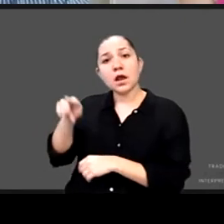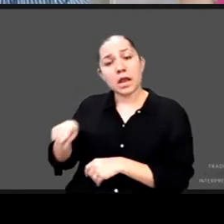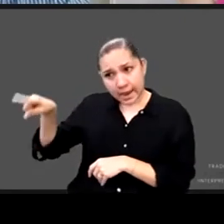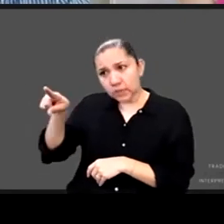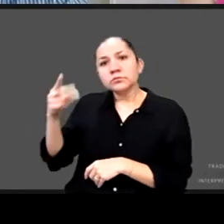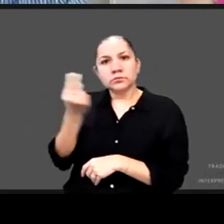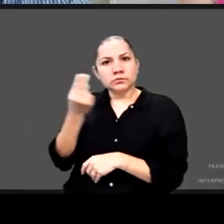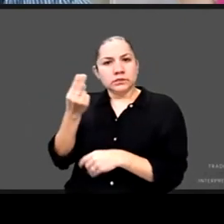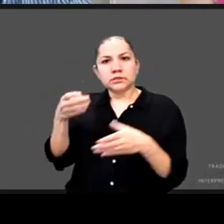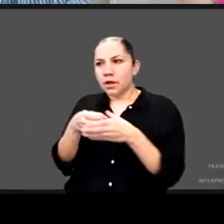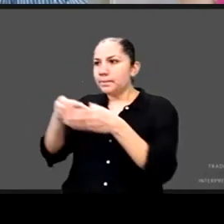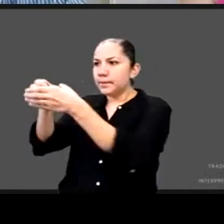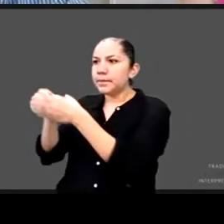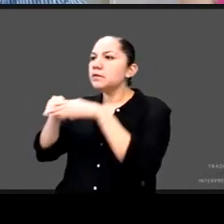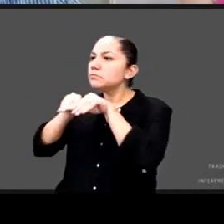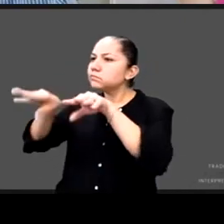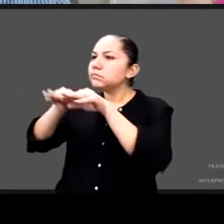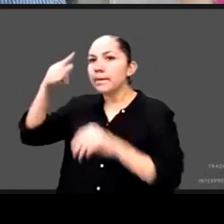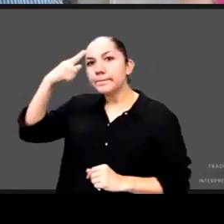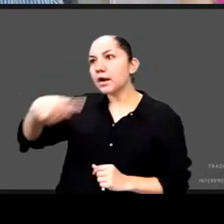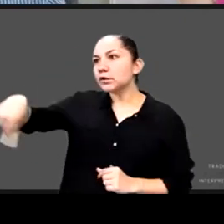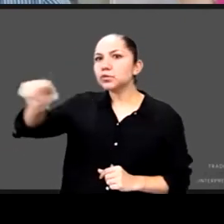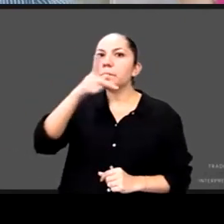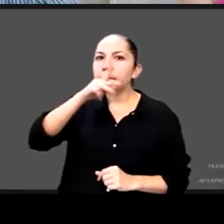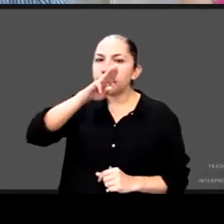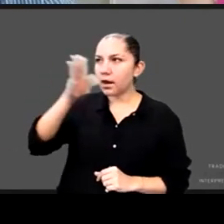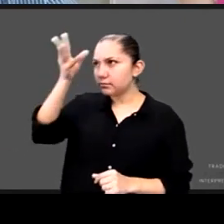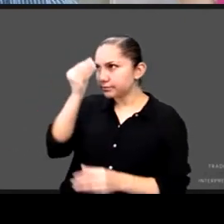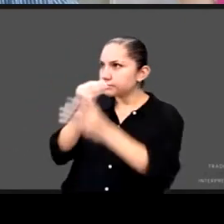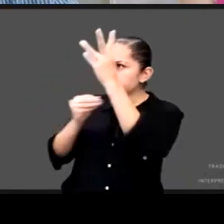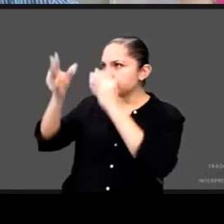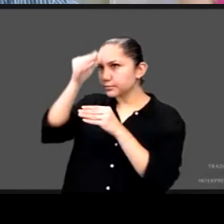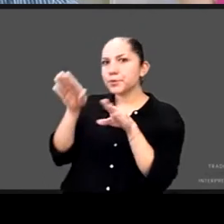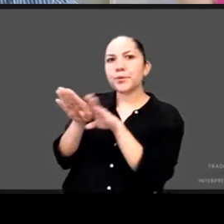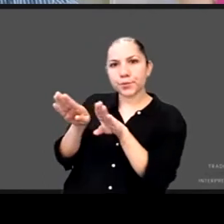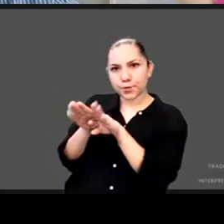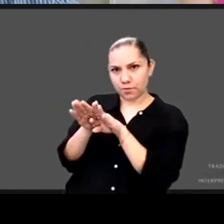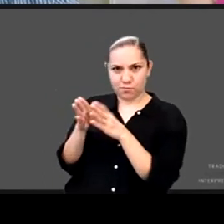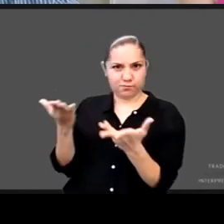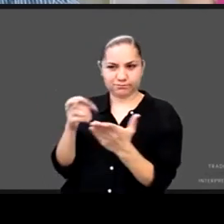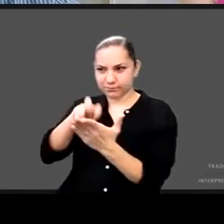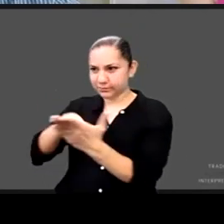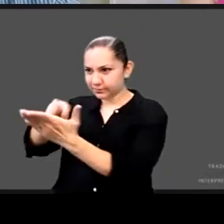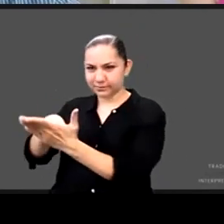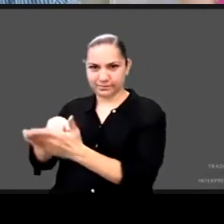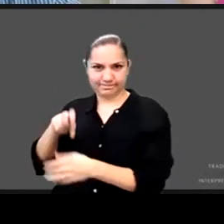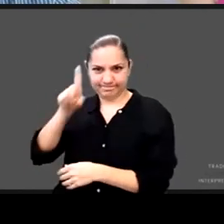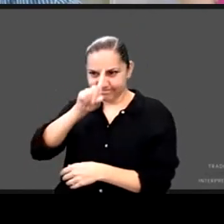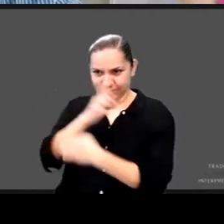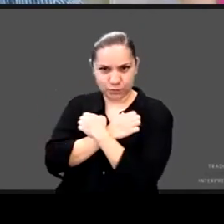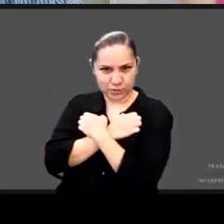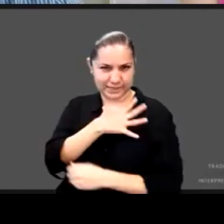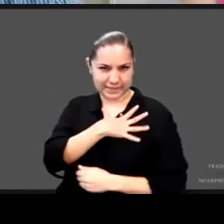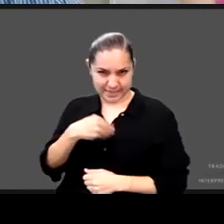de habilidades parentales, ¿no? Ya existen en el país muchos sistemas DIF que tienen esta, que le conocieron como Escuela